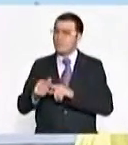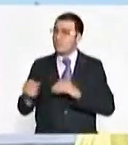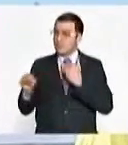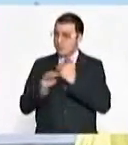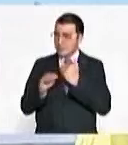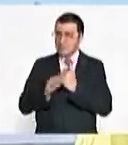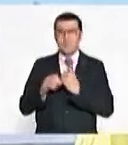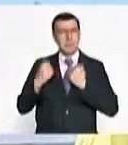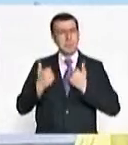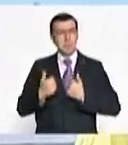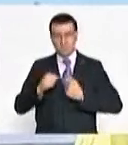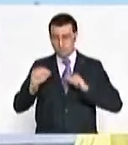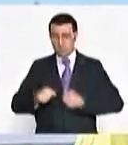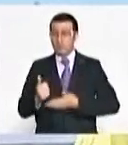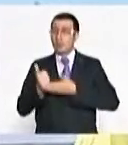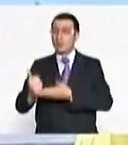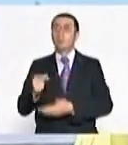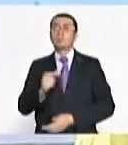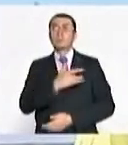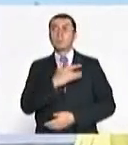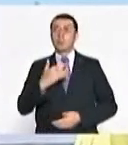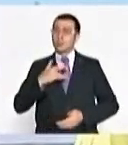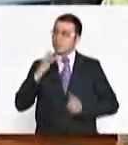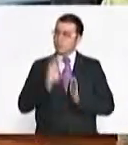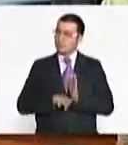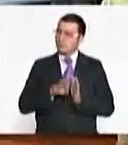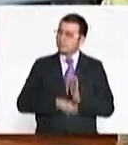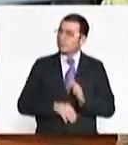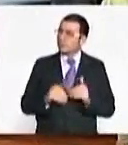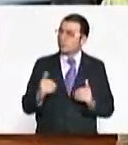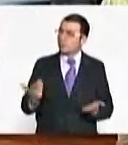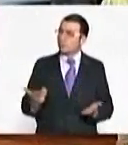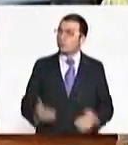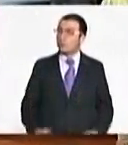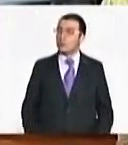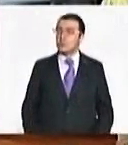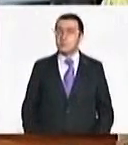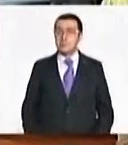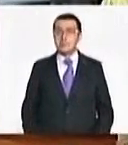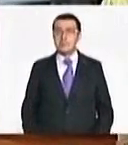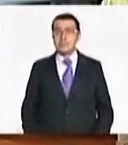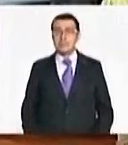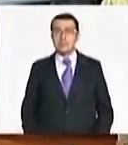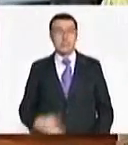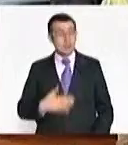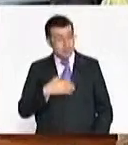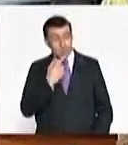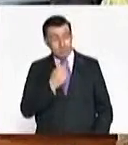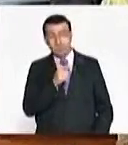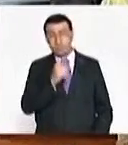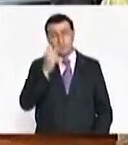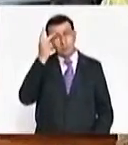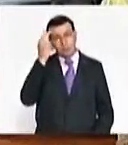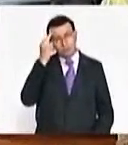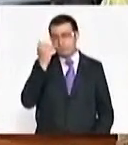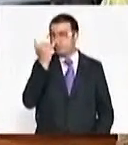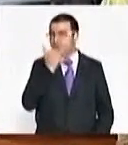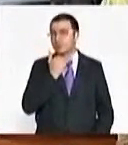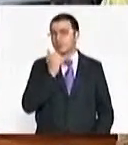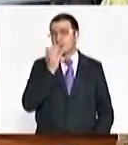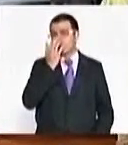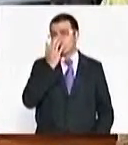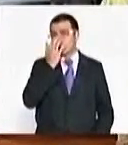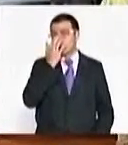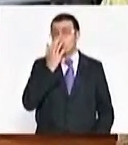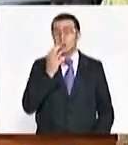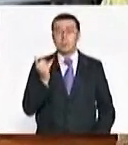realmente terapéuticas a costos más bajos. Como les decía, es un error y es el